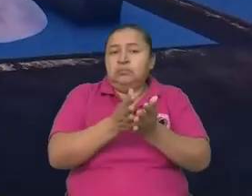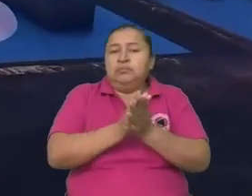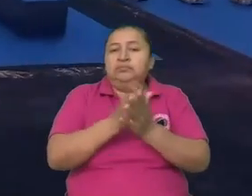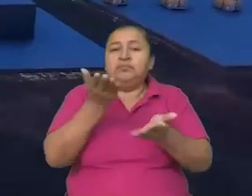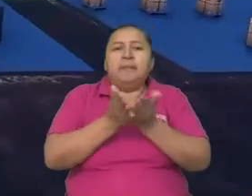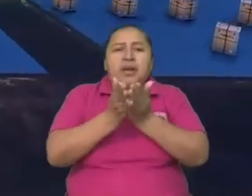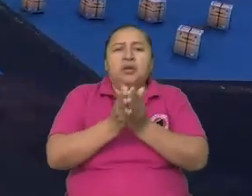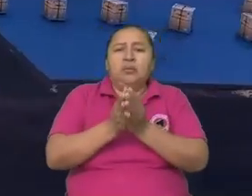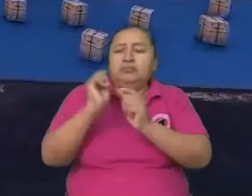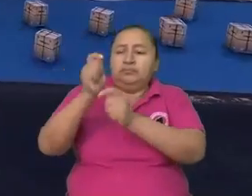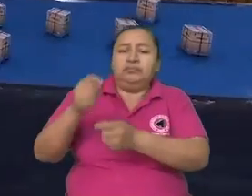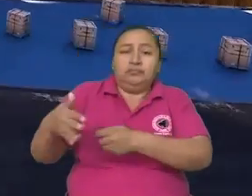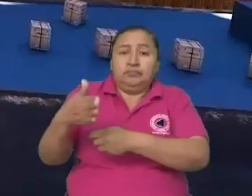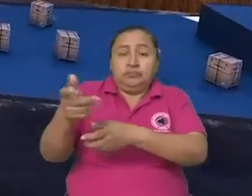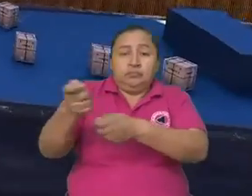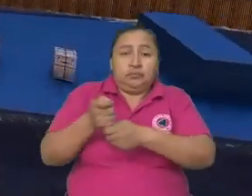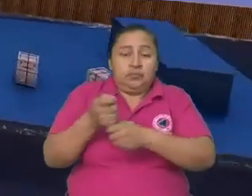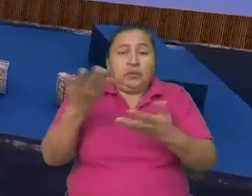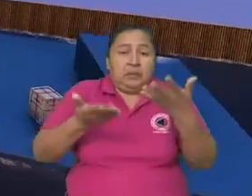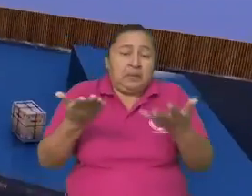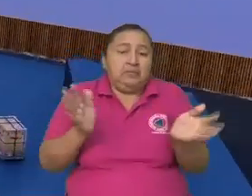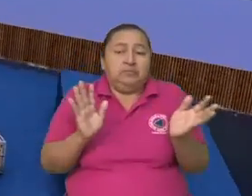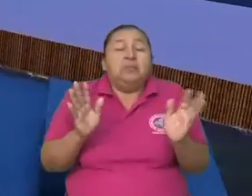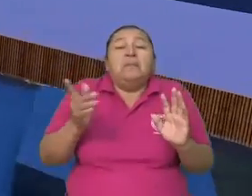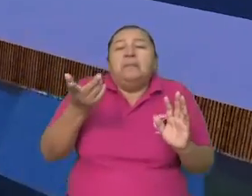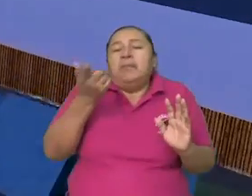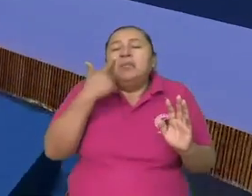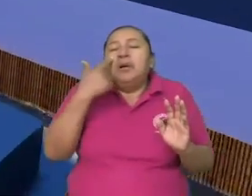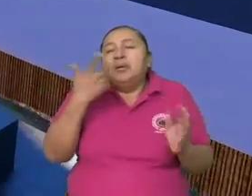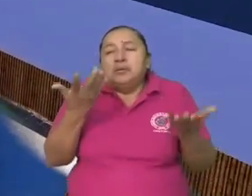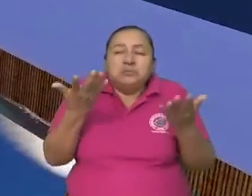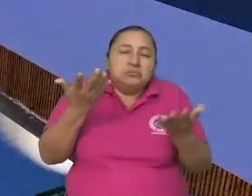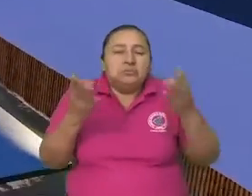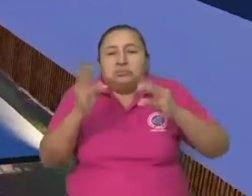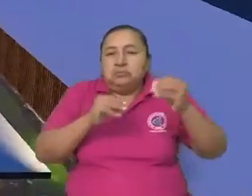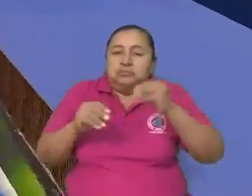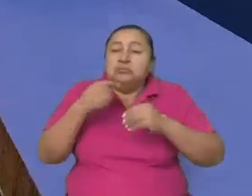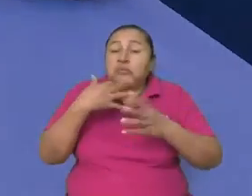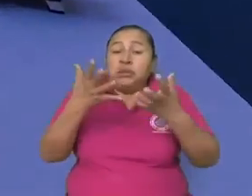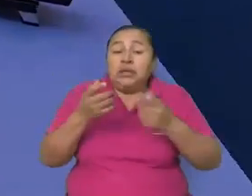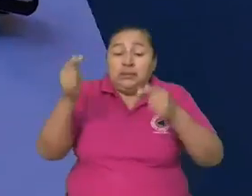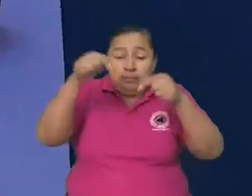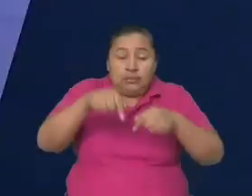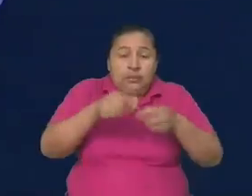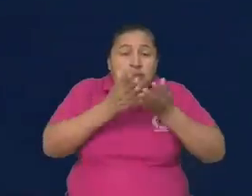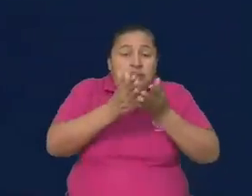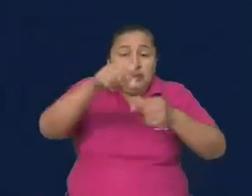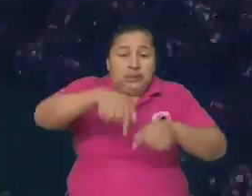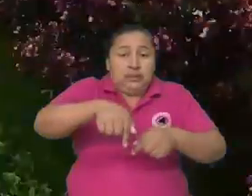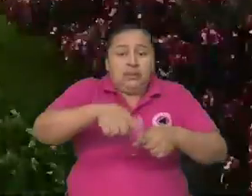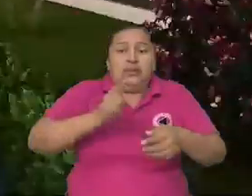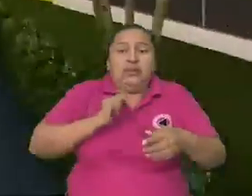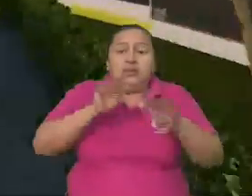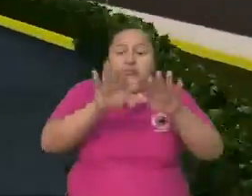de barcos pesqueros. Ya estamos viendo eso, a ver si negociamos eso, porque quieren venir a pescar aquí y